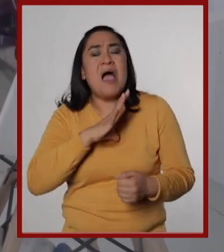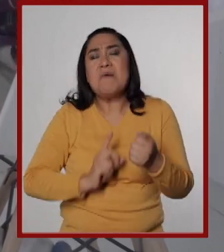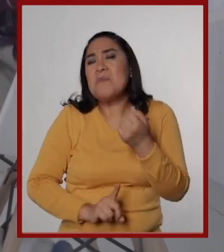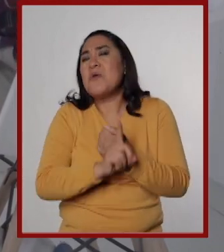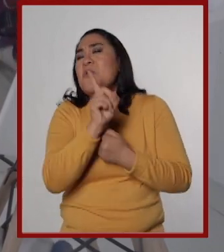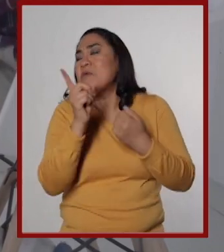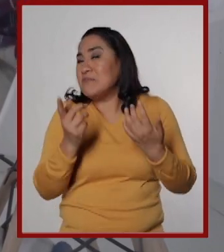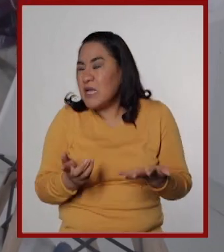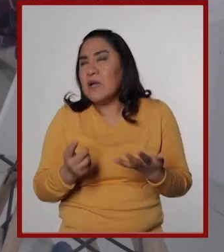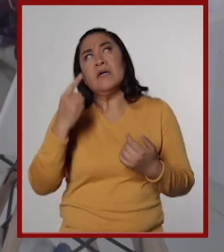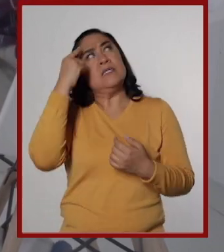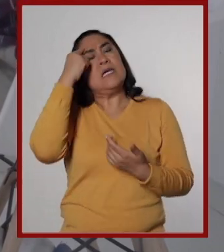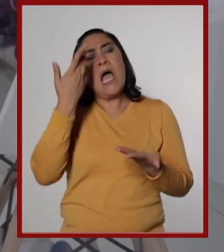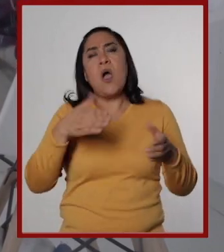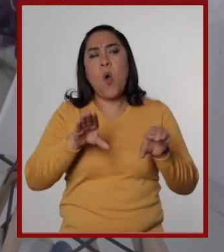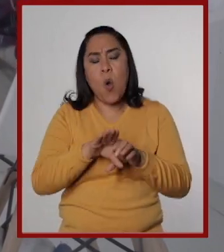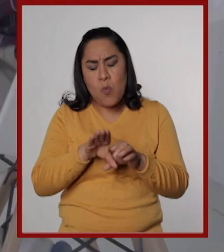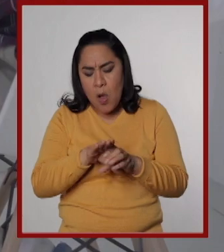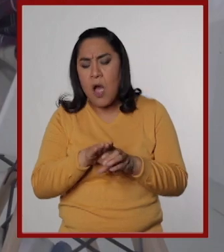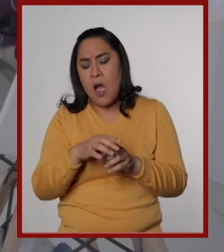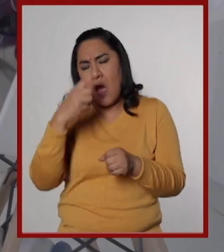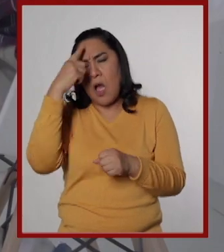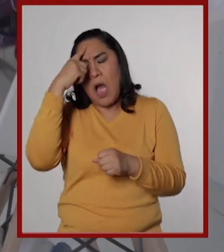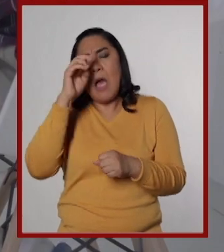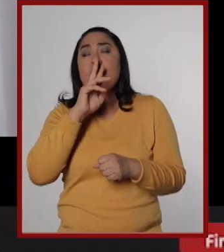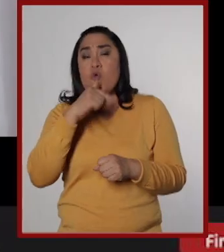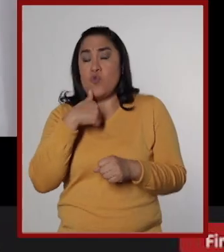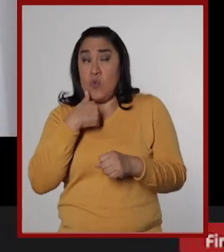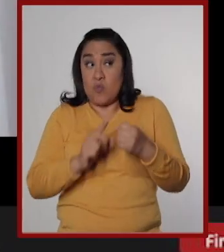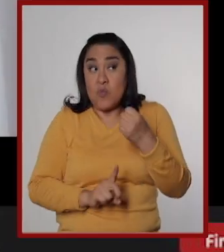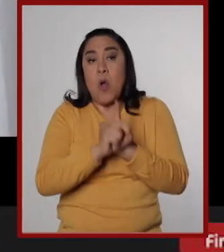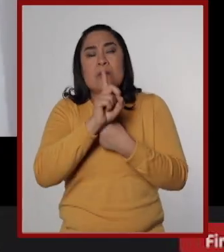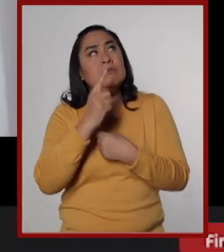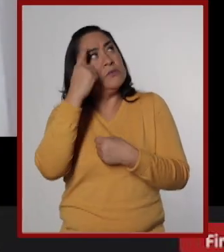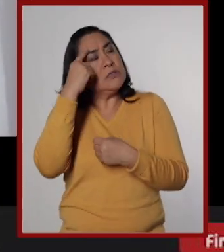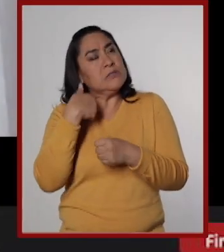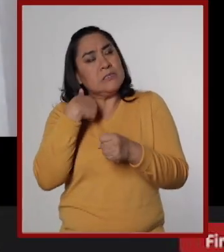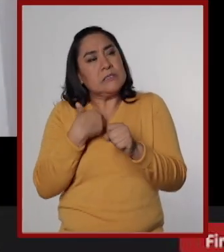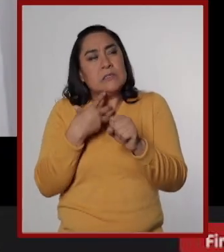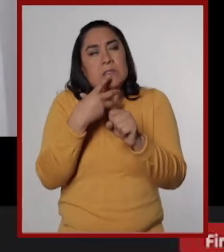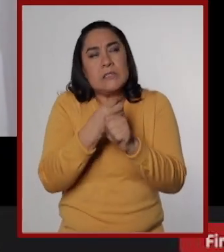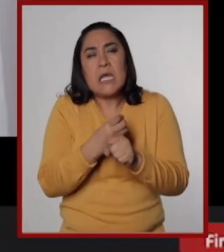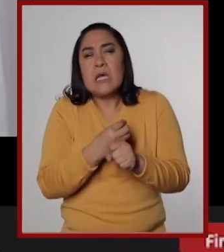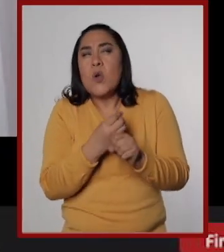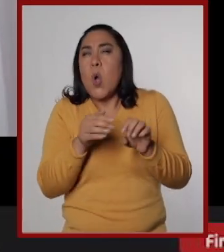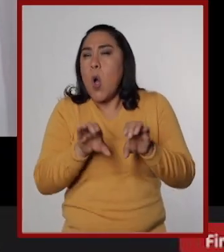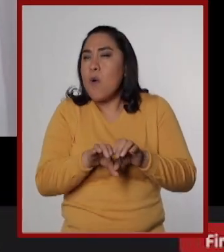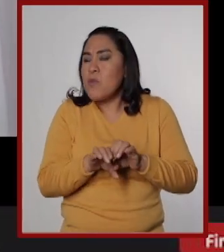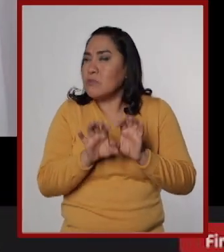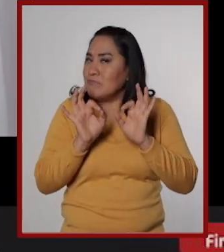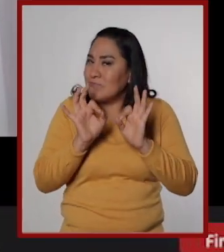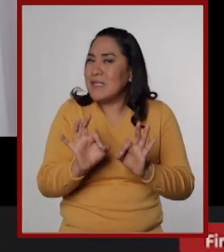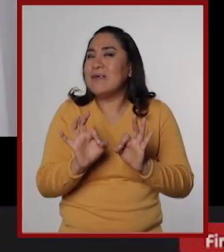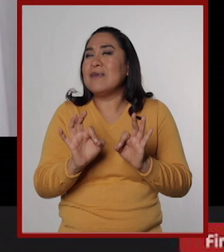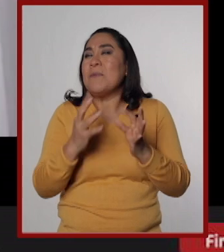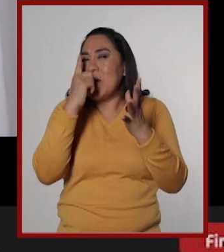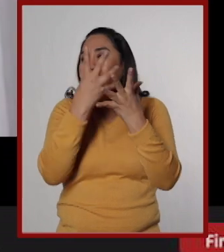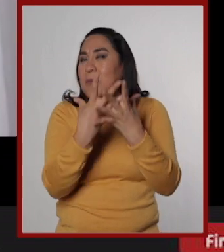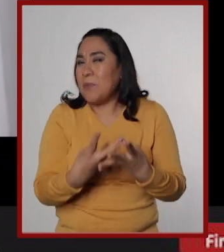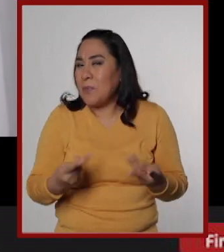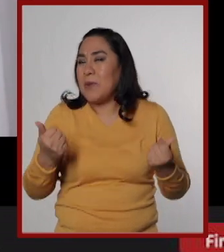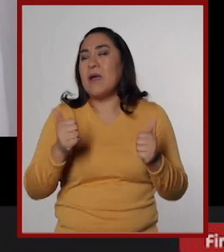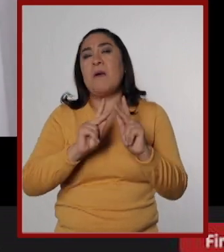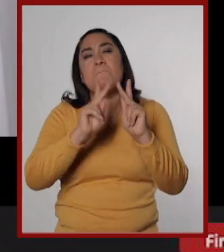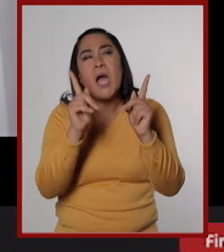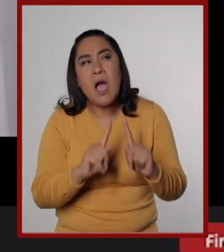Lo que tenemos que hacer es ocuparnos de aprender a manejarlos de la mejor forma, para aprender a manejarlos de manera